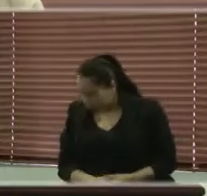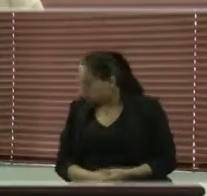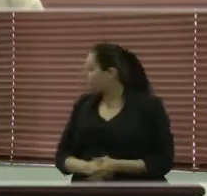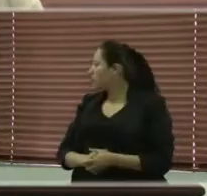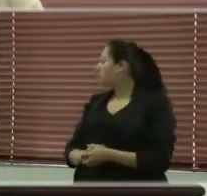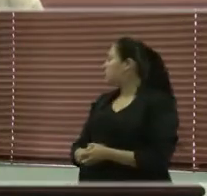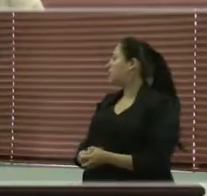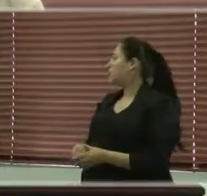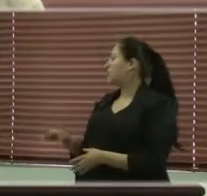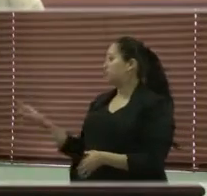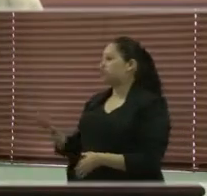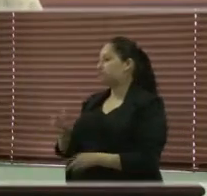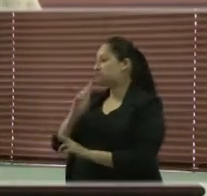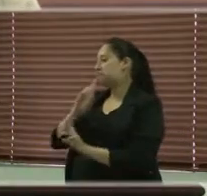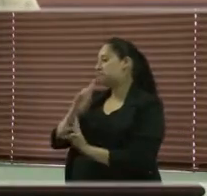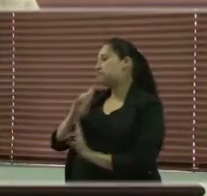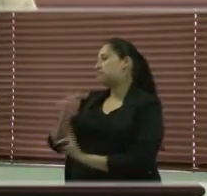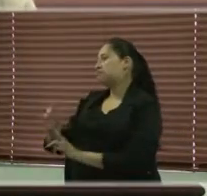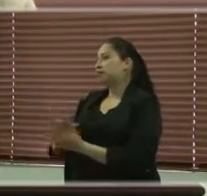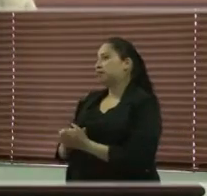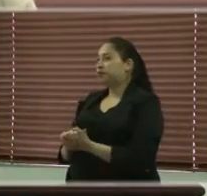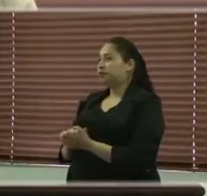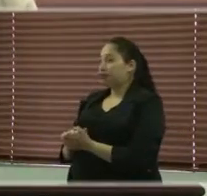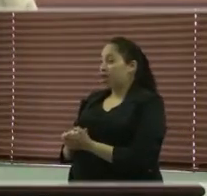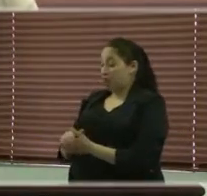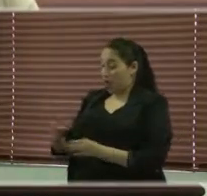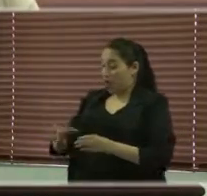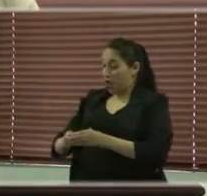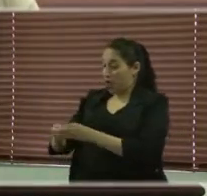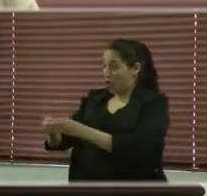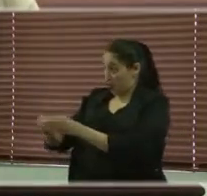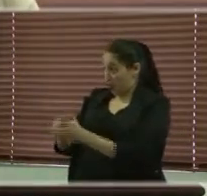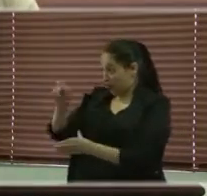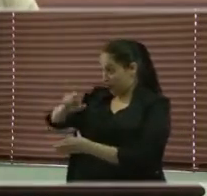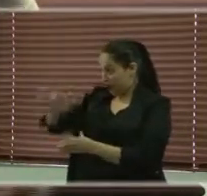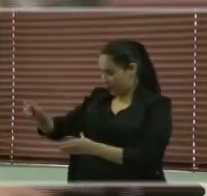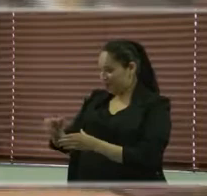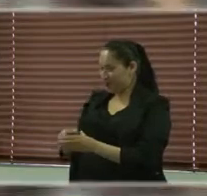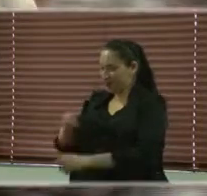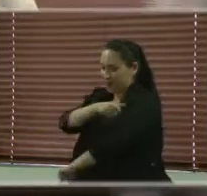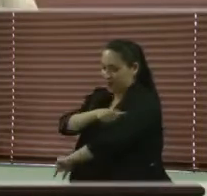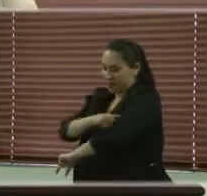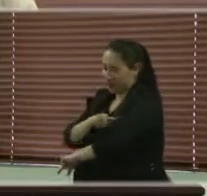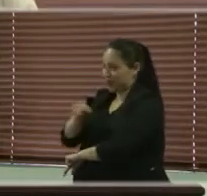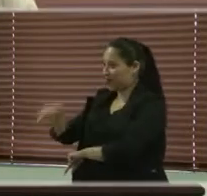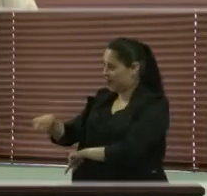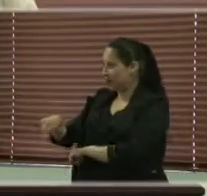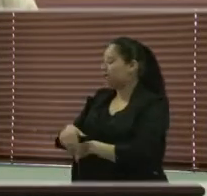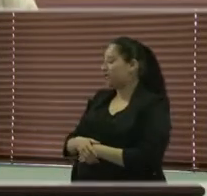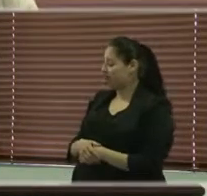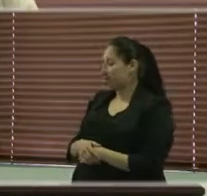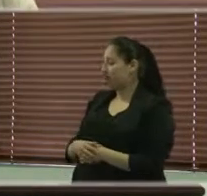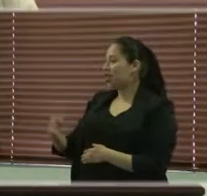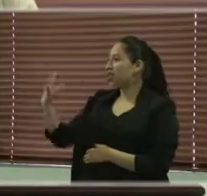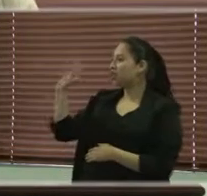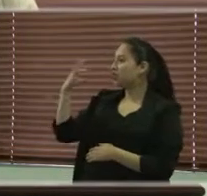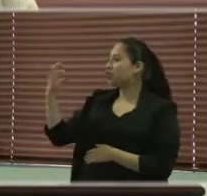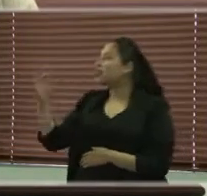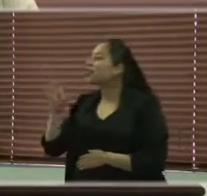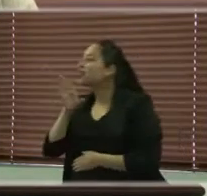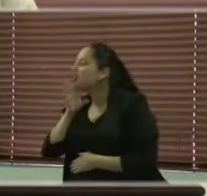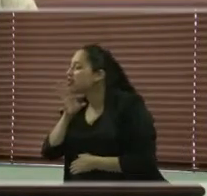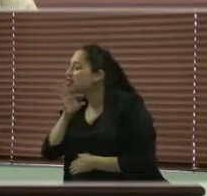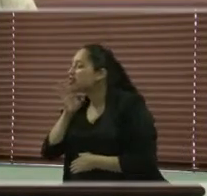bueno los miembros del comité son electos por la conferencia de Estados parte